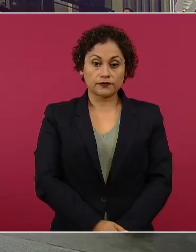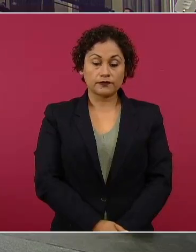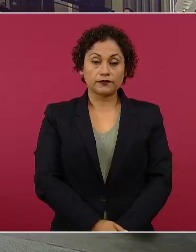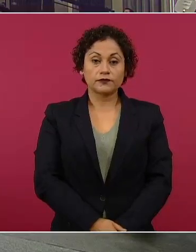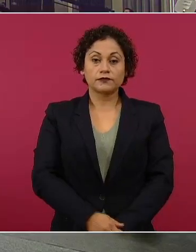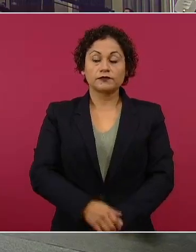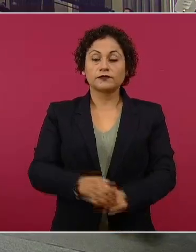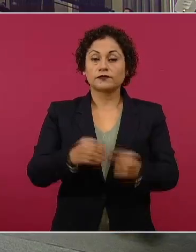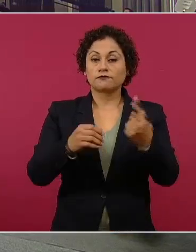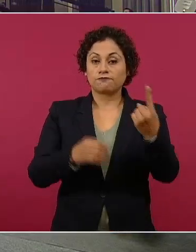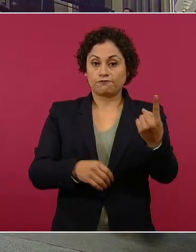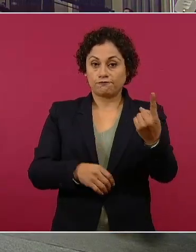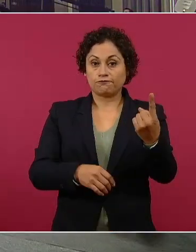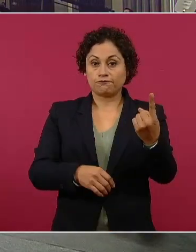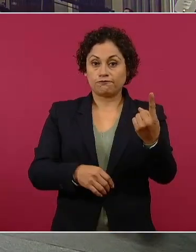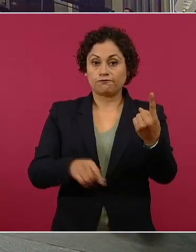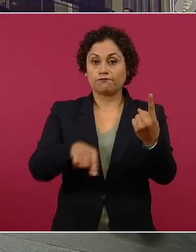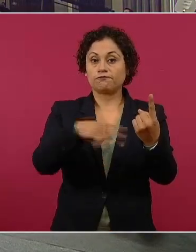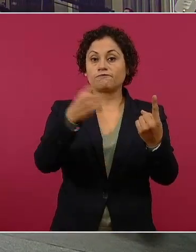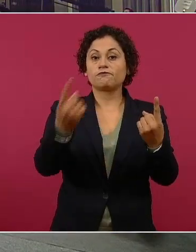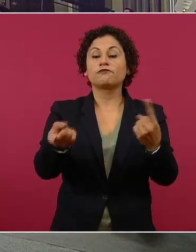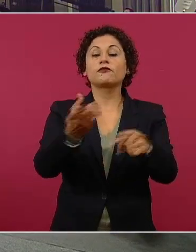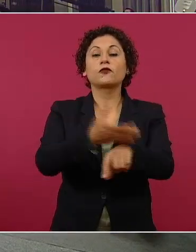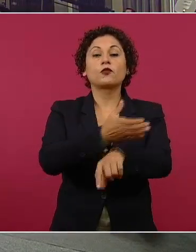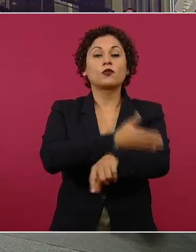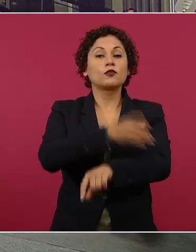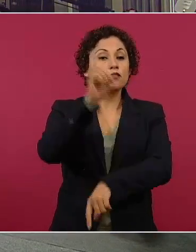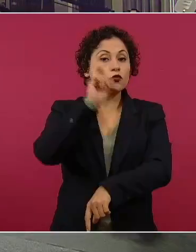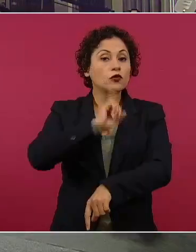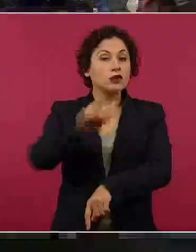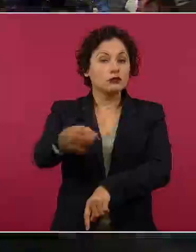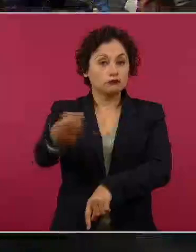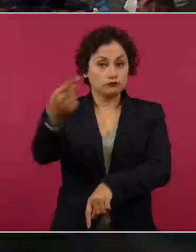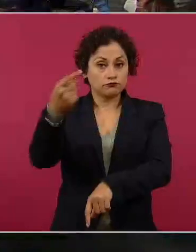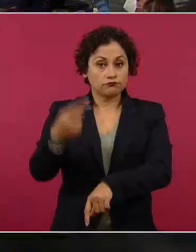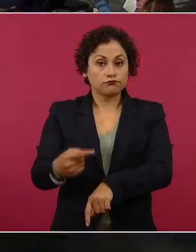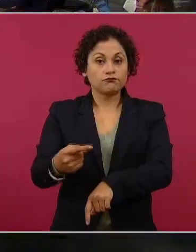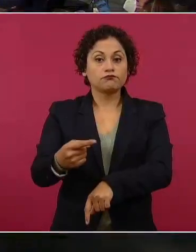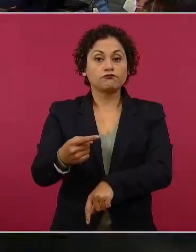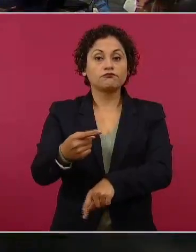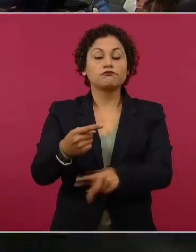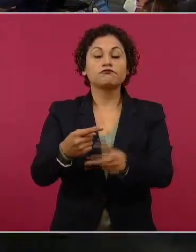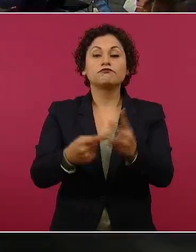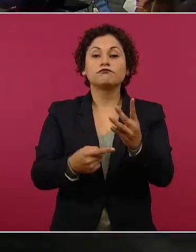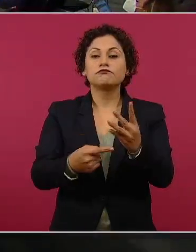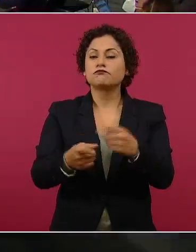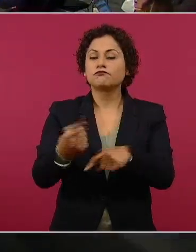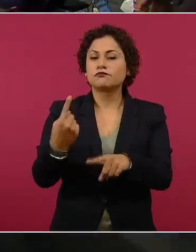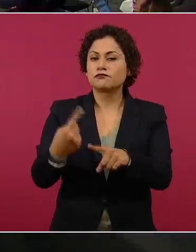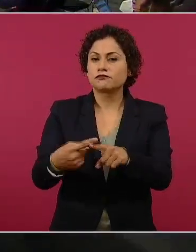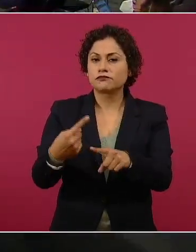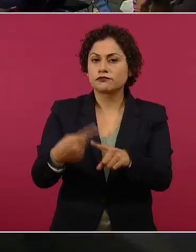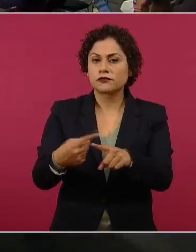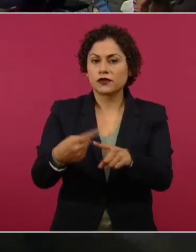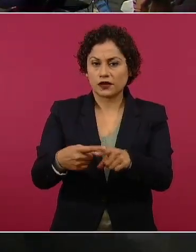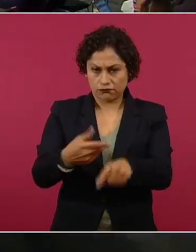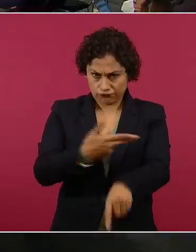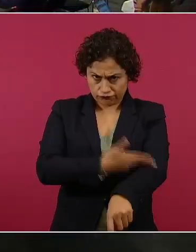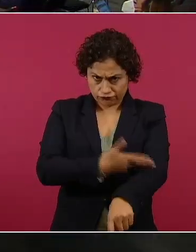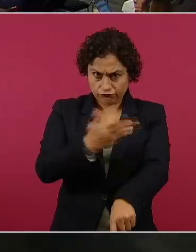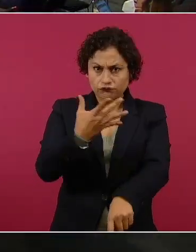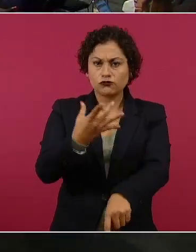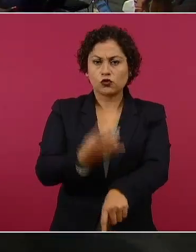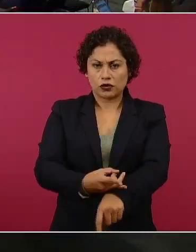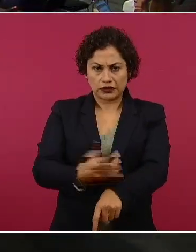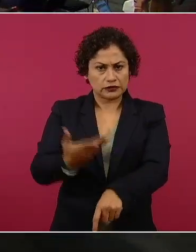Una, la compañera de atrás. ¿Quiénes, sin que con mucha honestidad, los que no